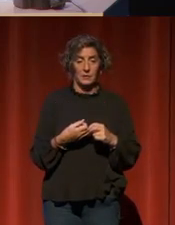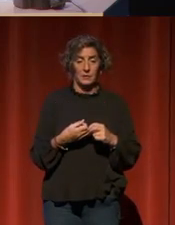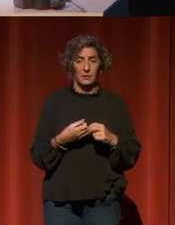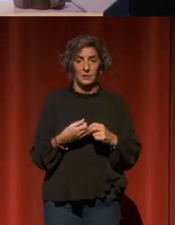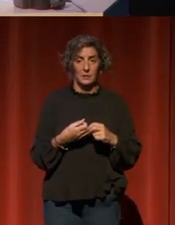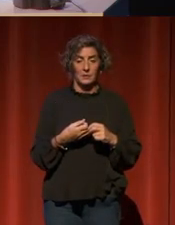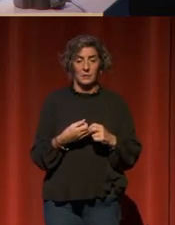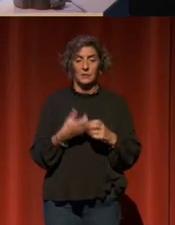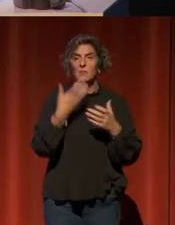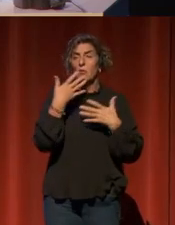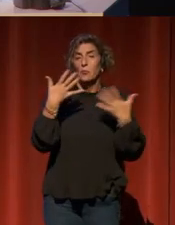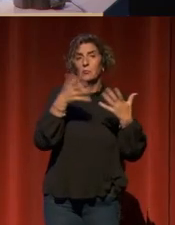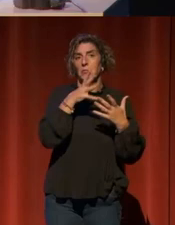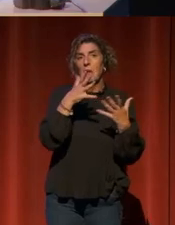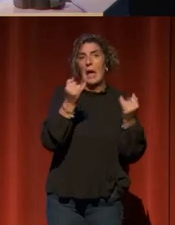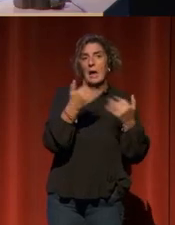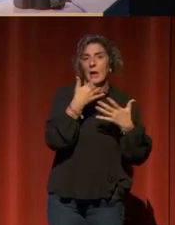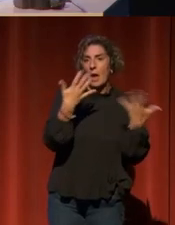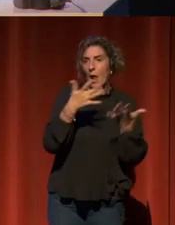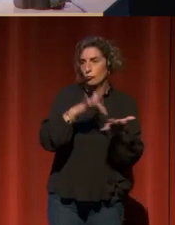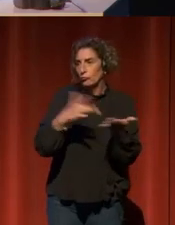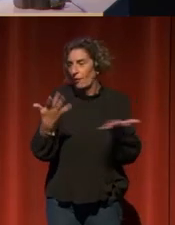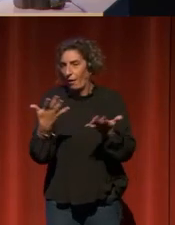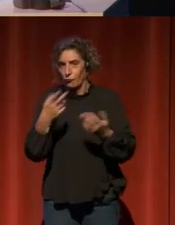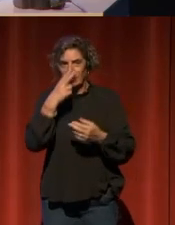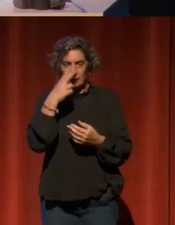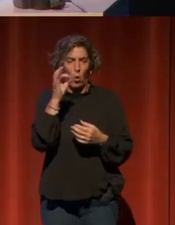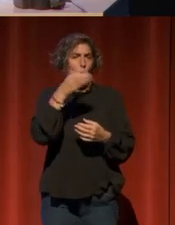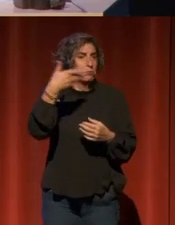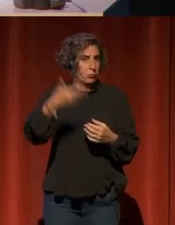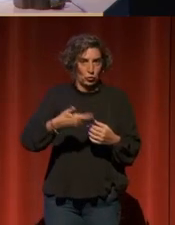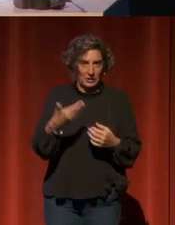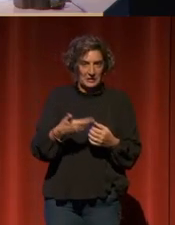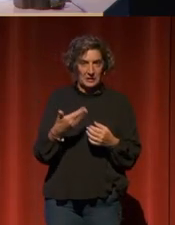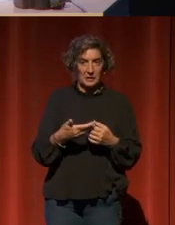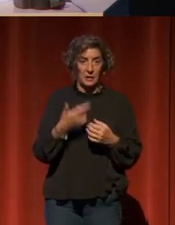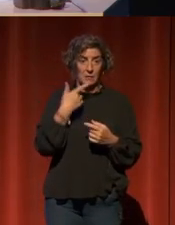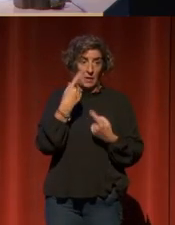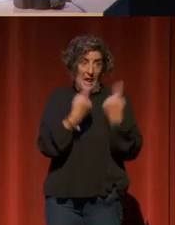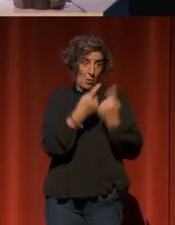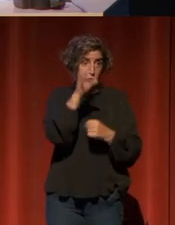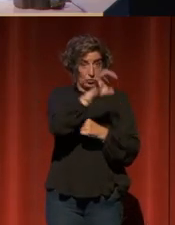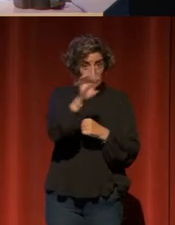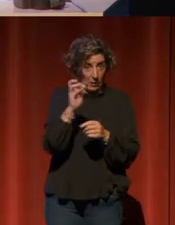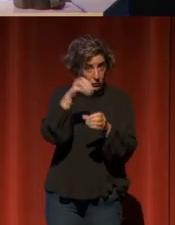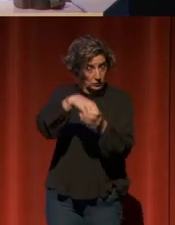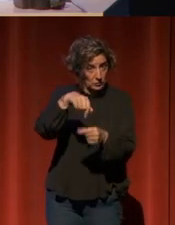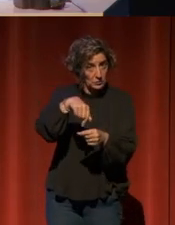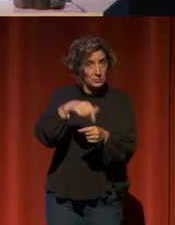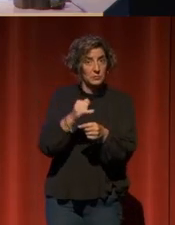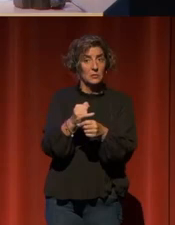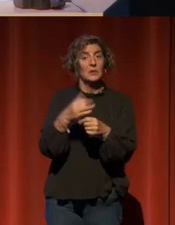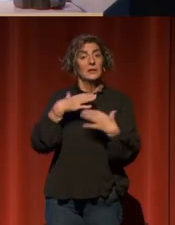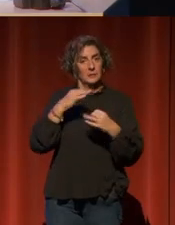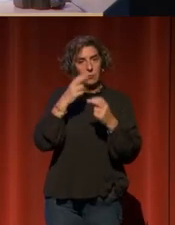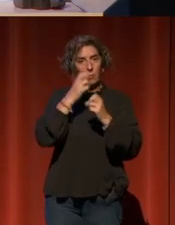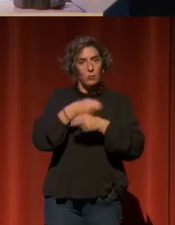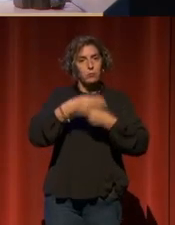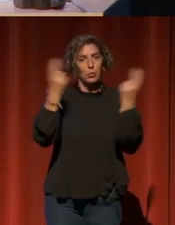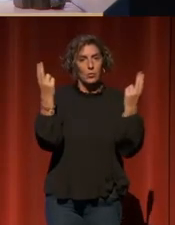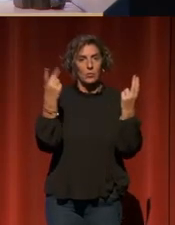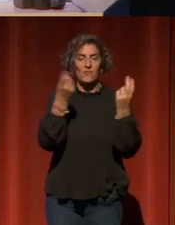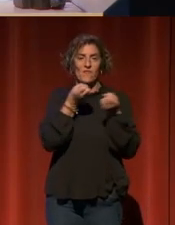algo interesante o importante en alguno de los estados miembros igual se publica un